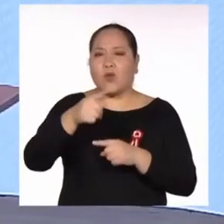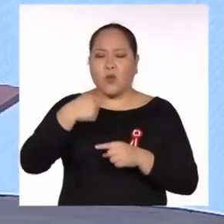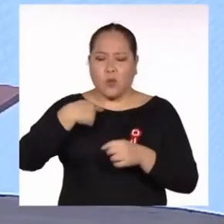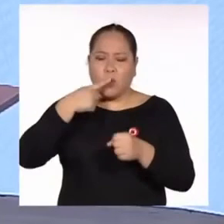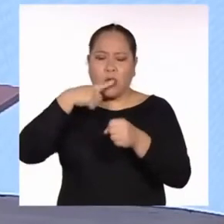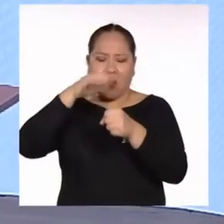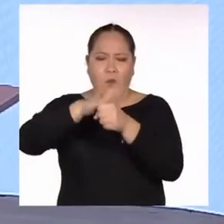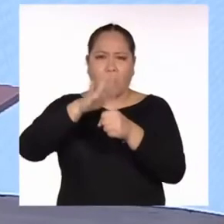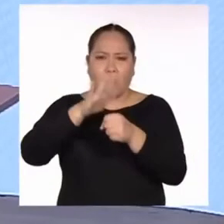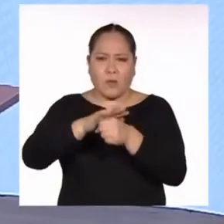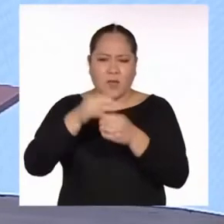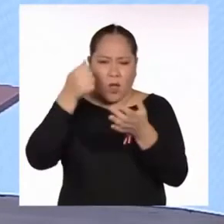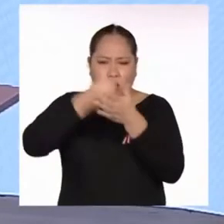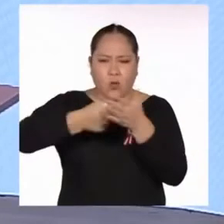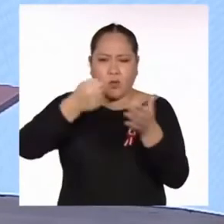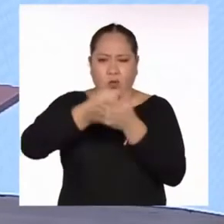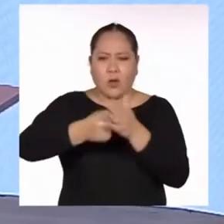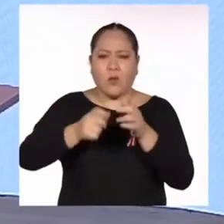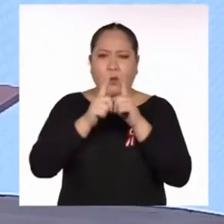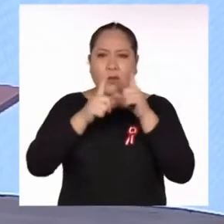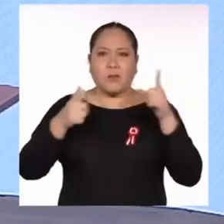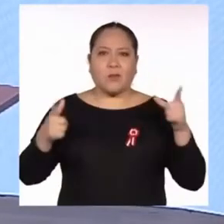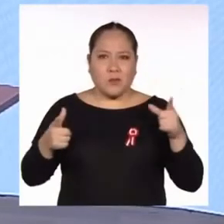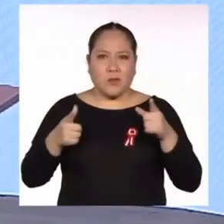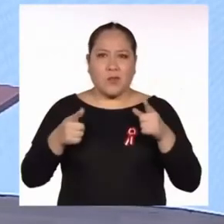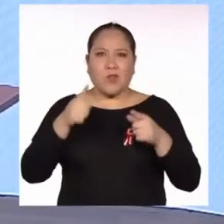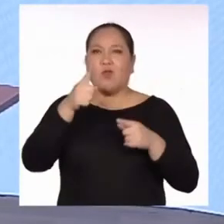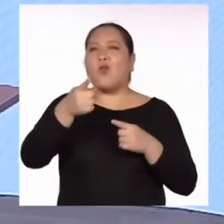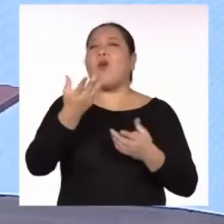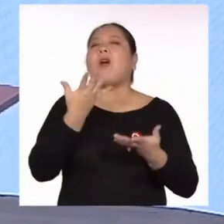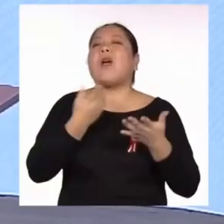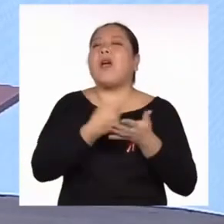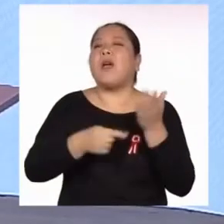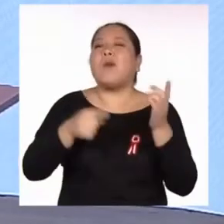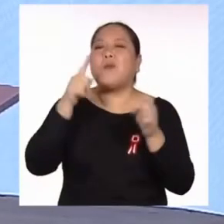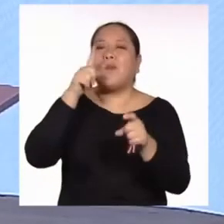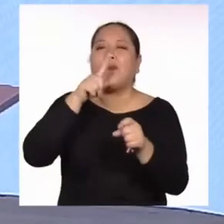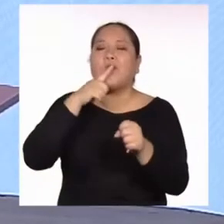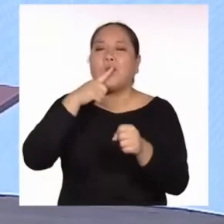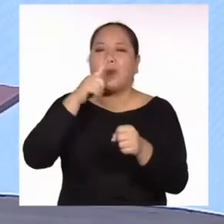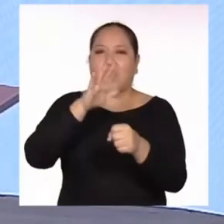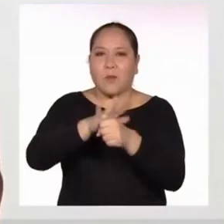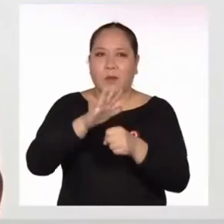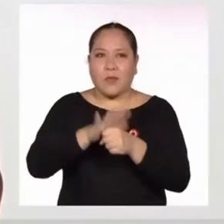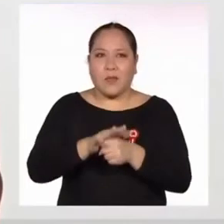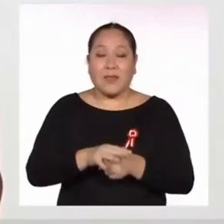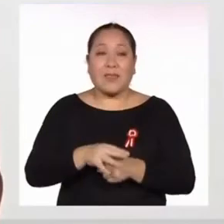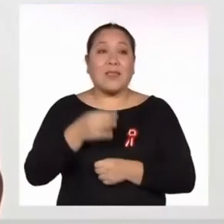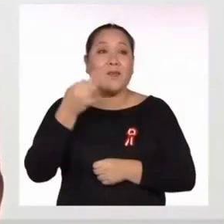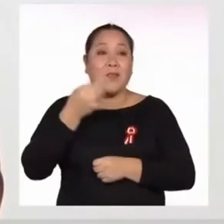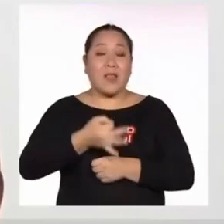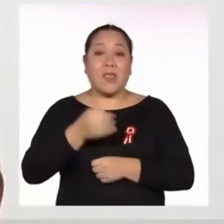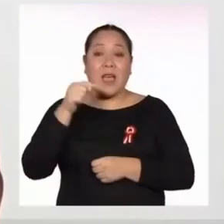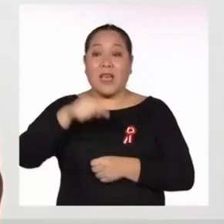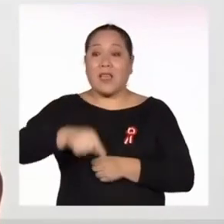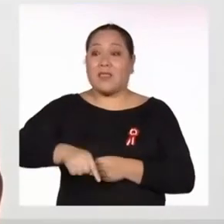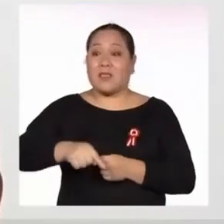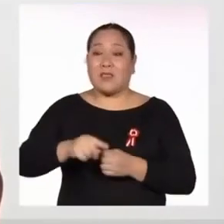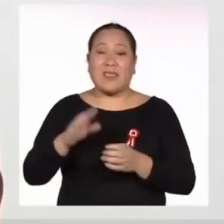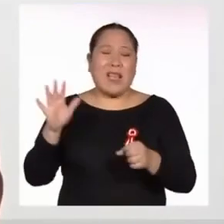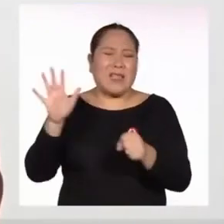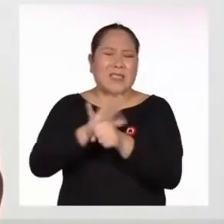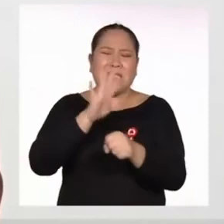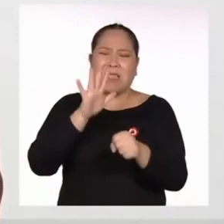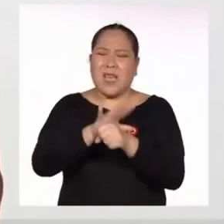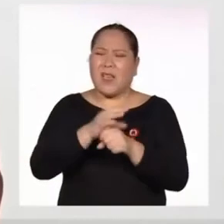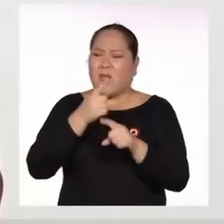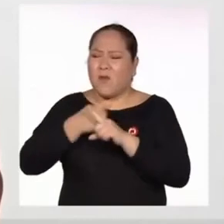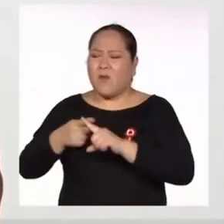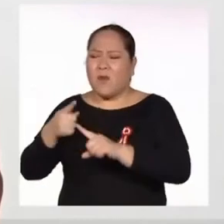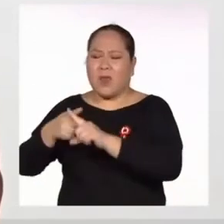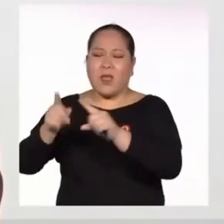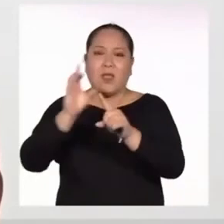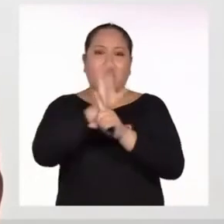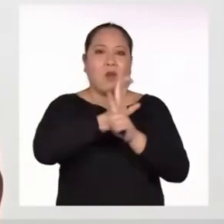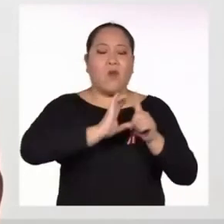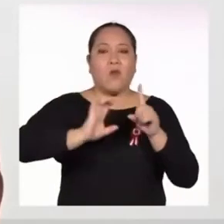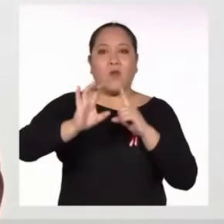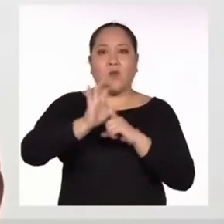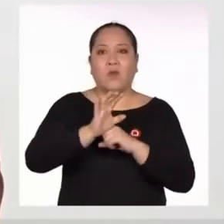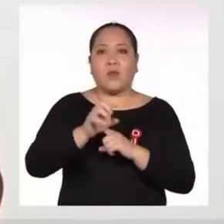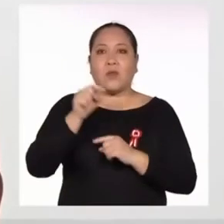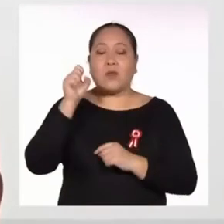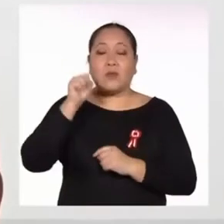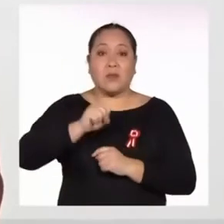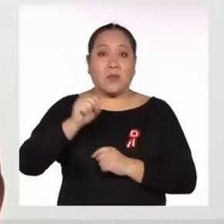realmente somos una cultura recta en culturas por hacer decir exactamente nuestra identidad si